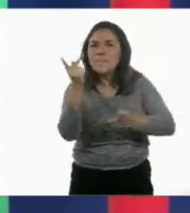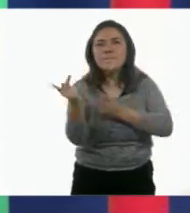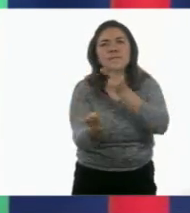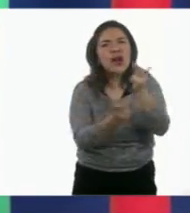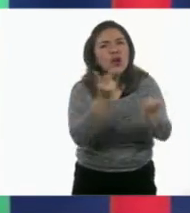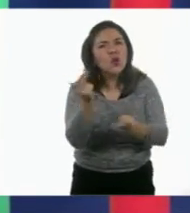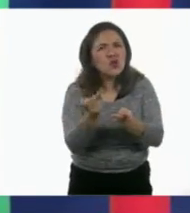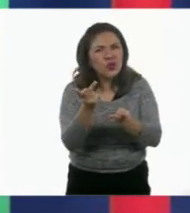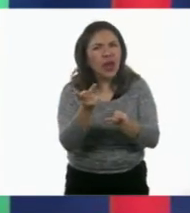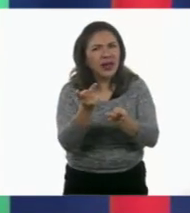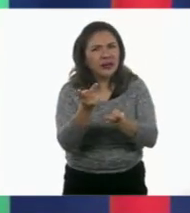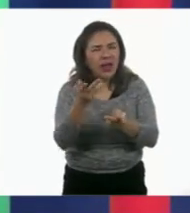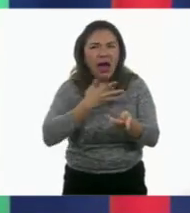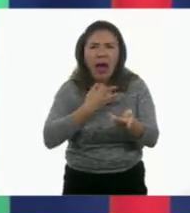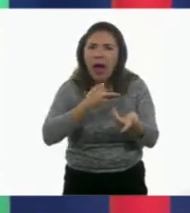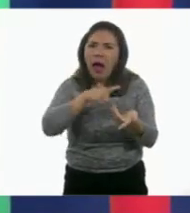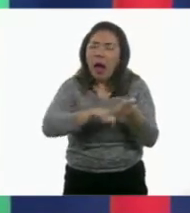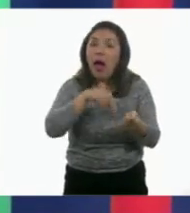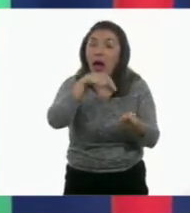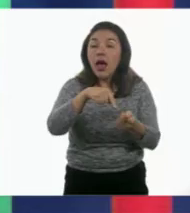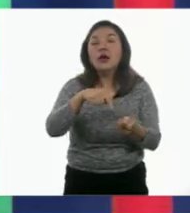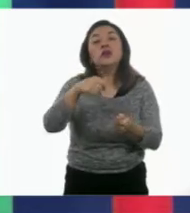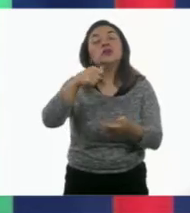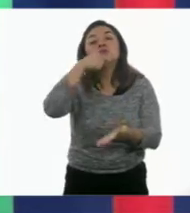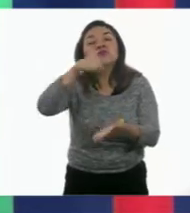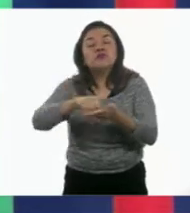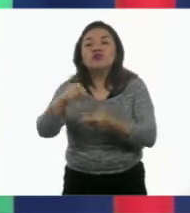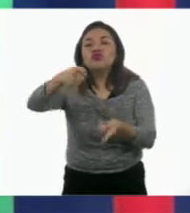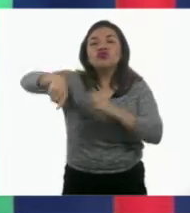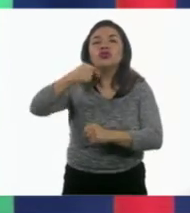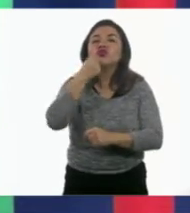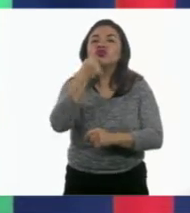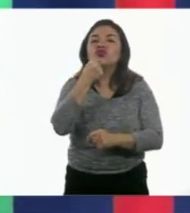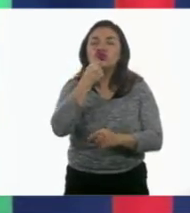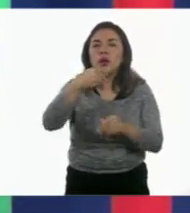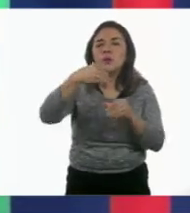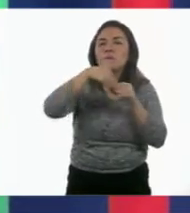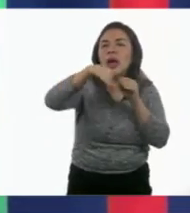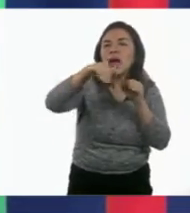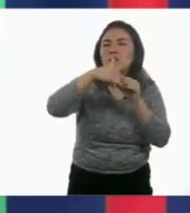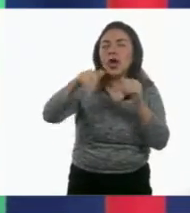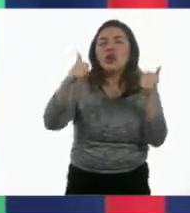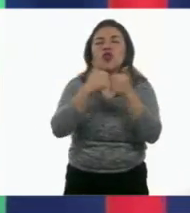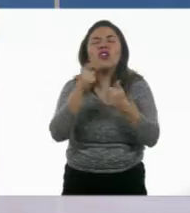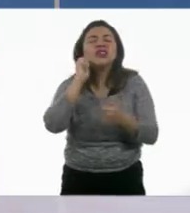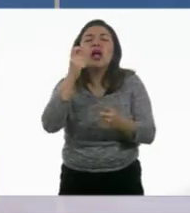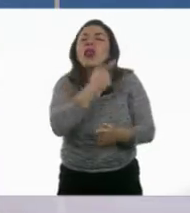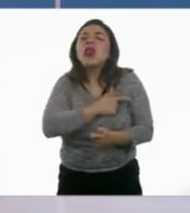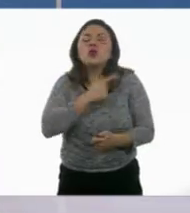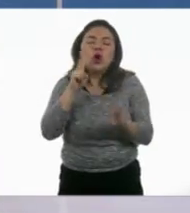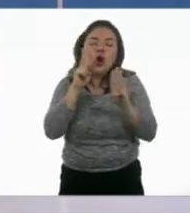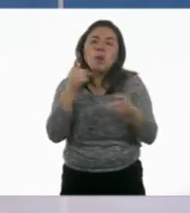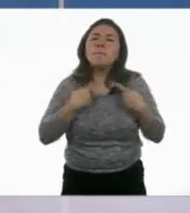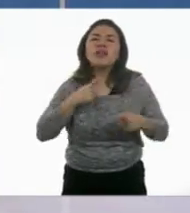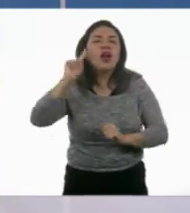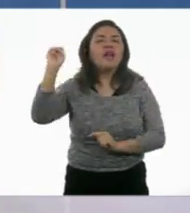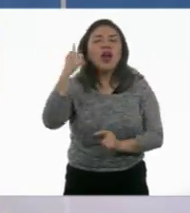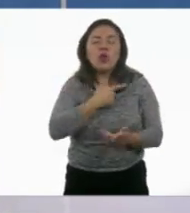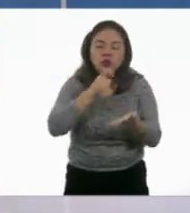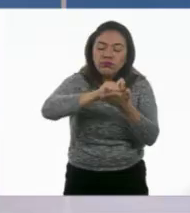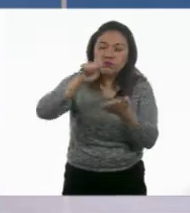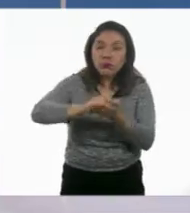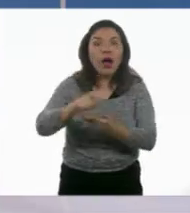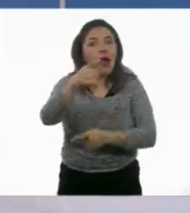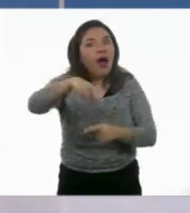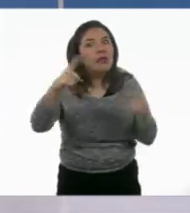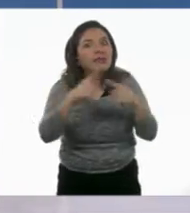algunas de las preguntas que nos mandaron los niños acerca de su escritor favorito. ¡Wow! Entonces hicieron sus